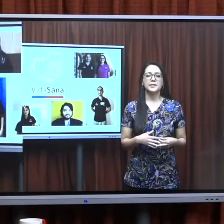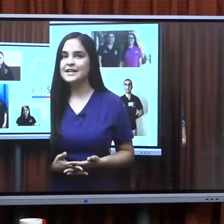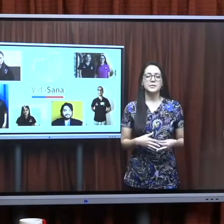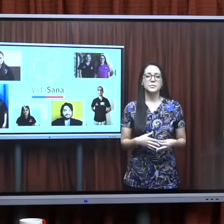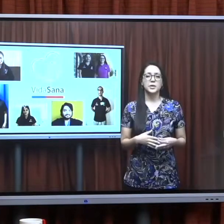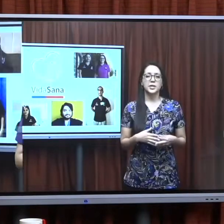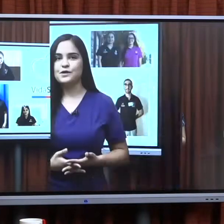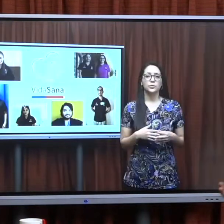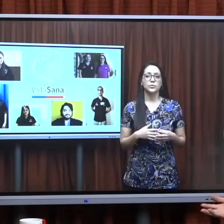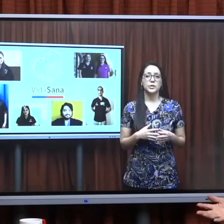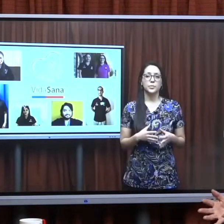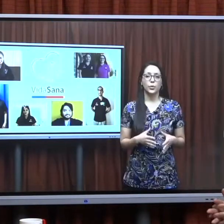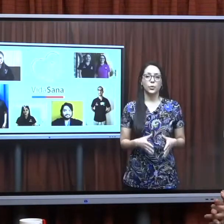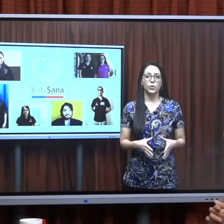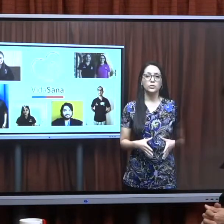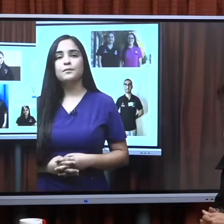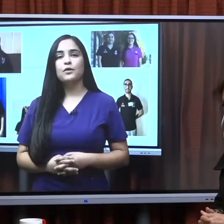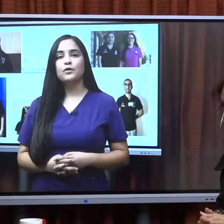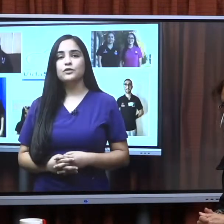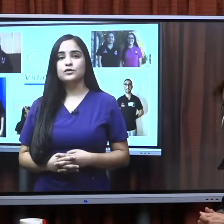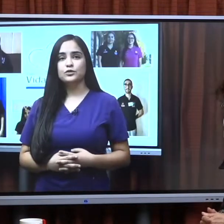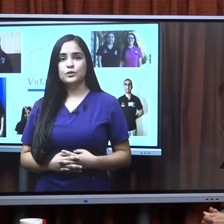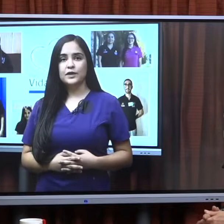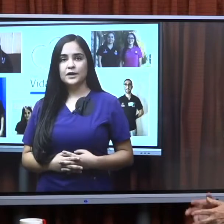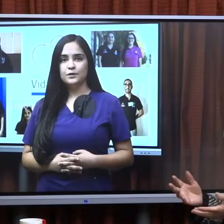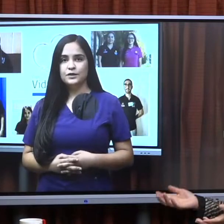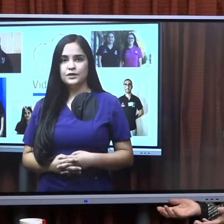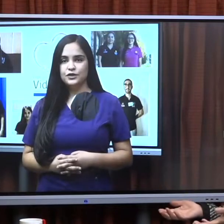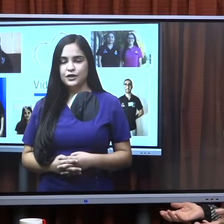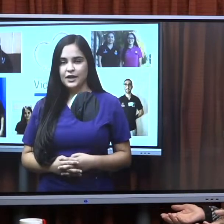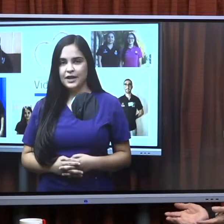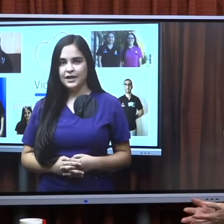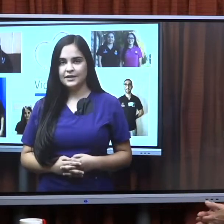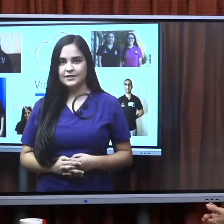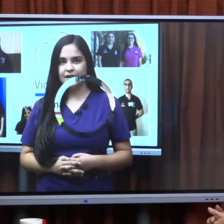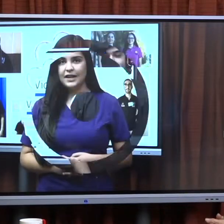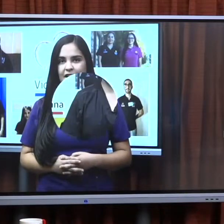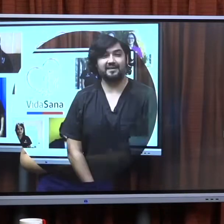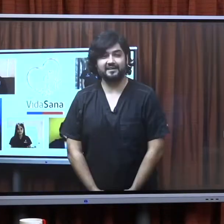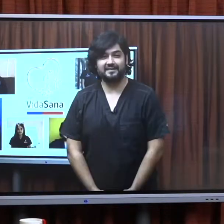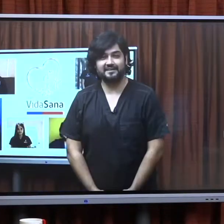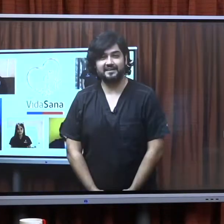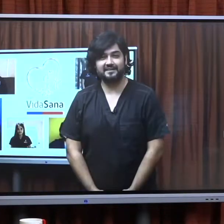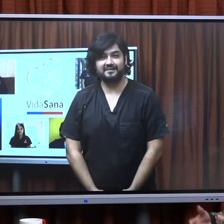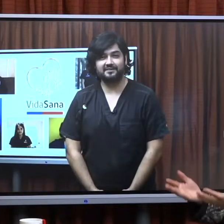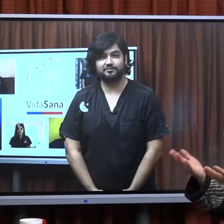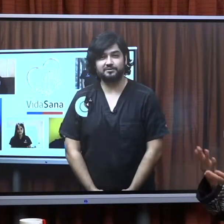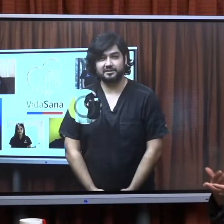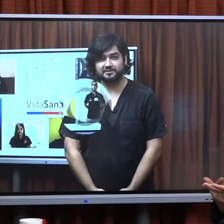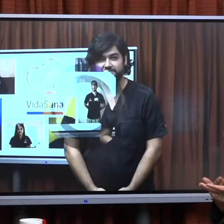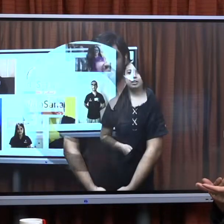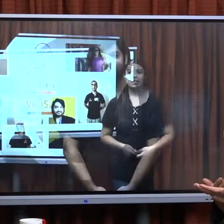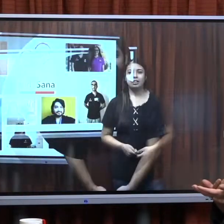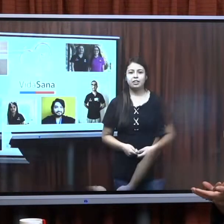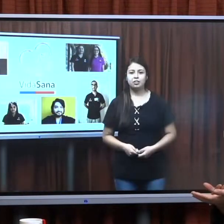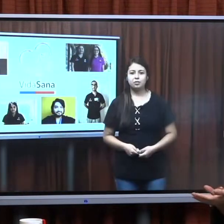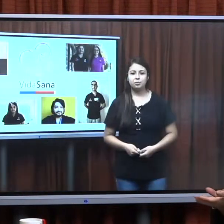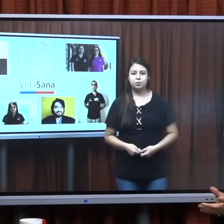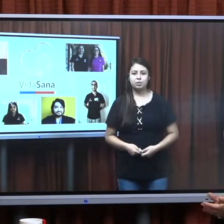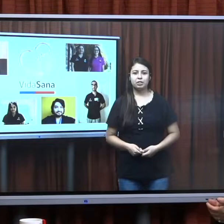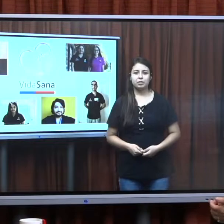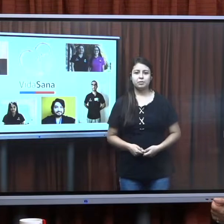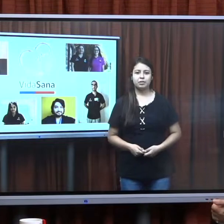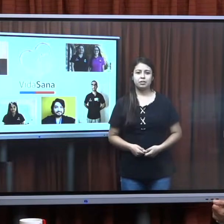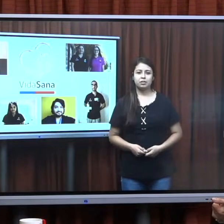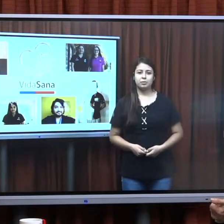trabajamos desde la oficina. El programa Habilidades para la Vida también es un programa que llega a